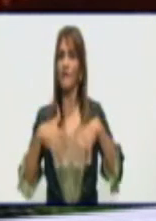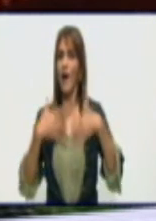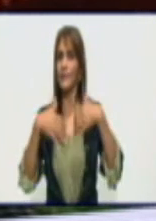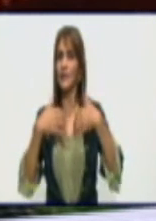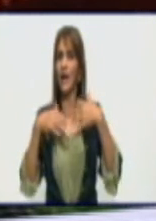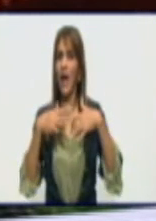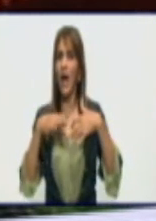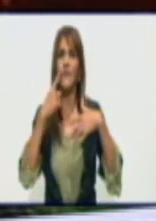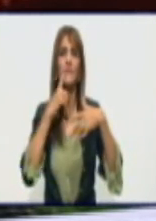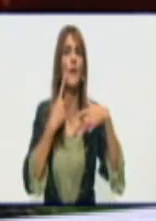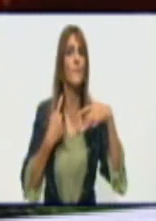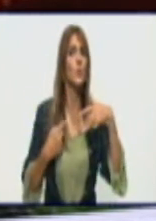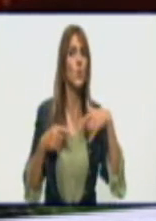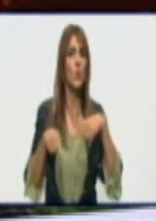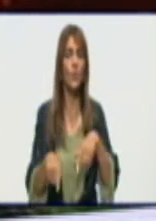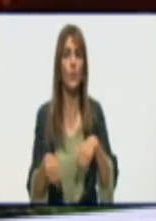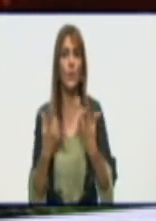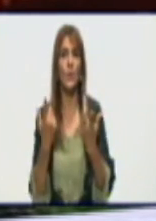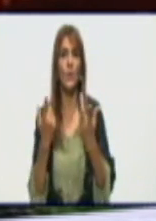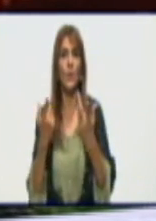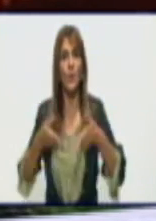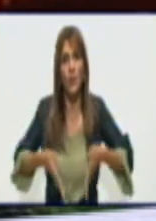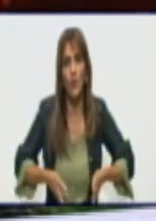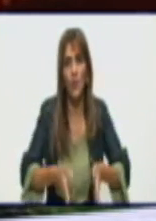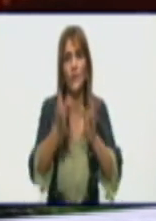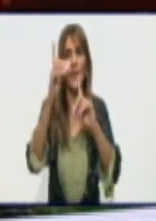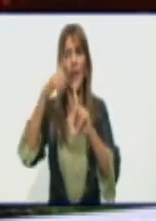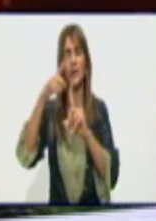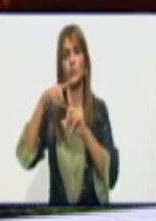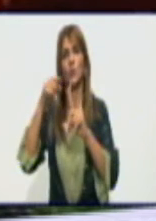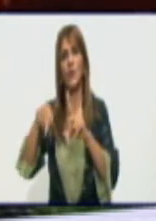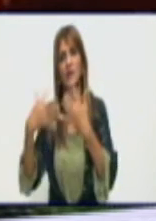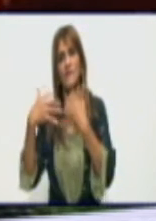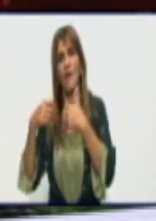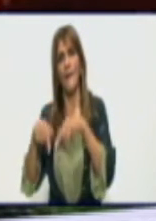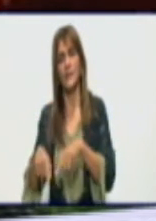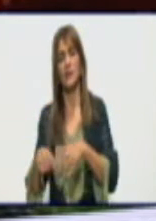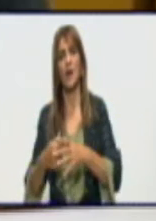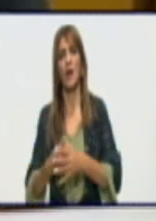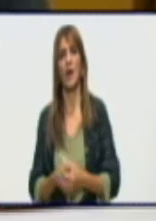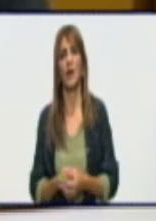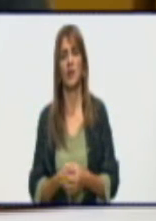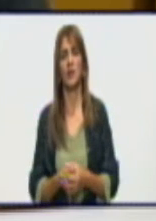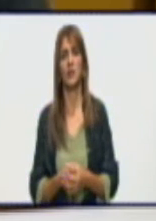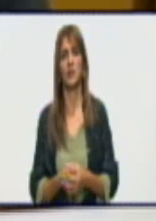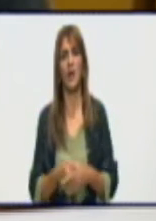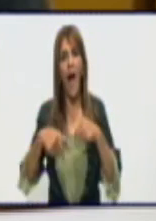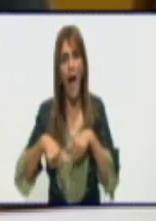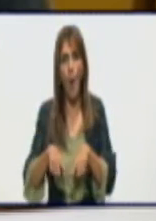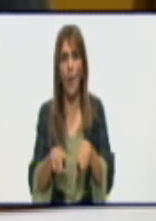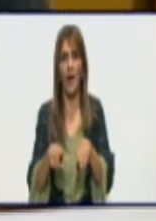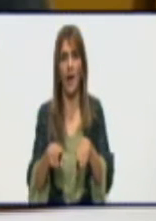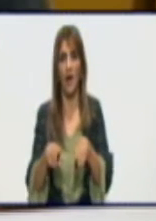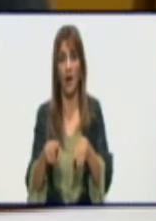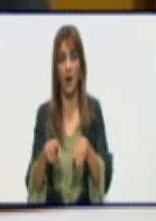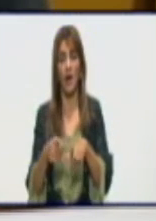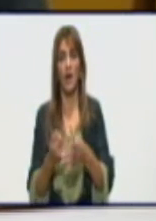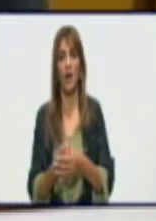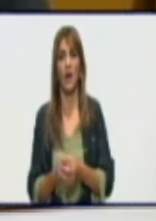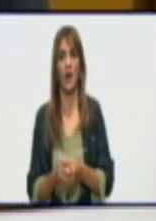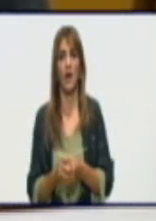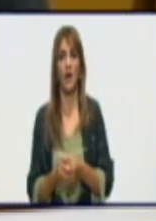Tunas de ustedes también. Es de nosotros también. Sí. ¿Cómo marcha la producción de este producto? Realmente debemos de reconocer que ahora en estos momentos,